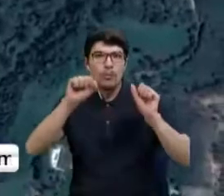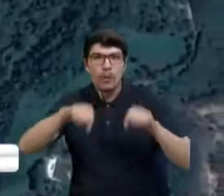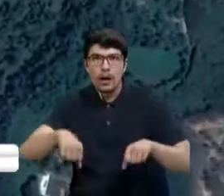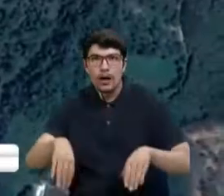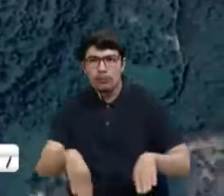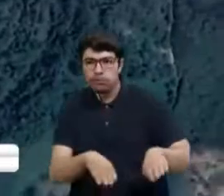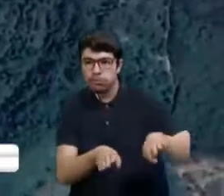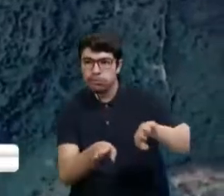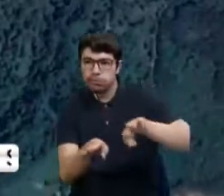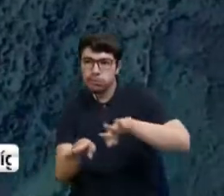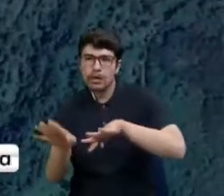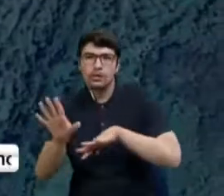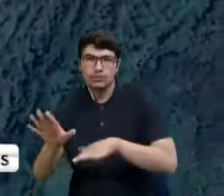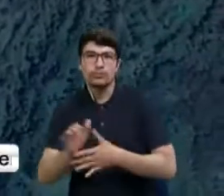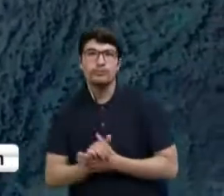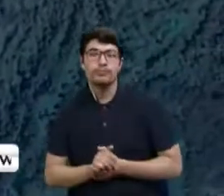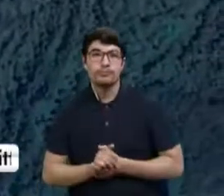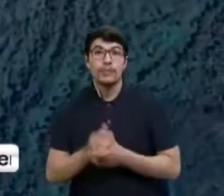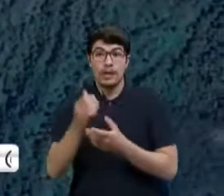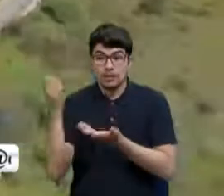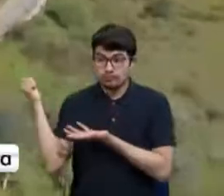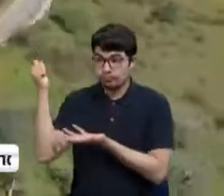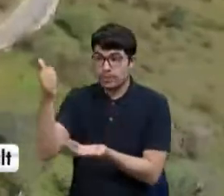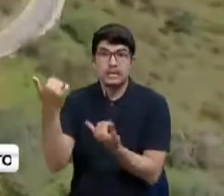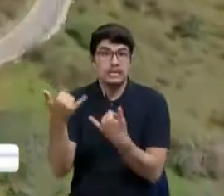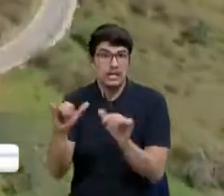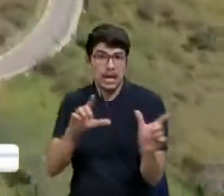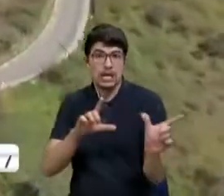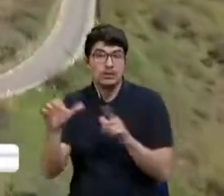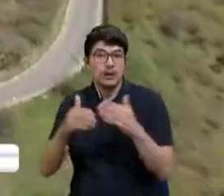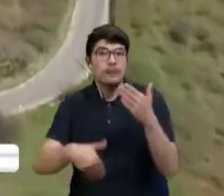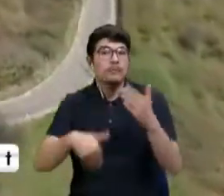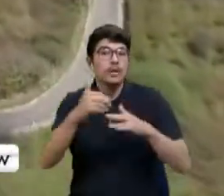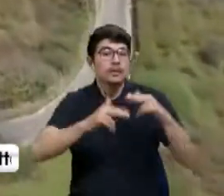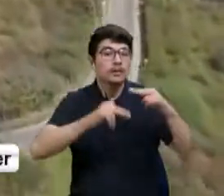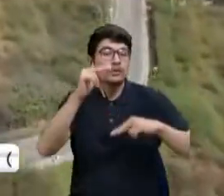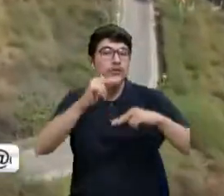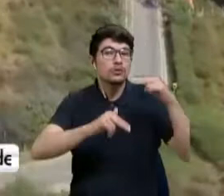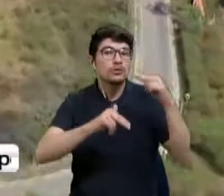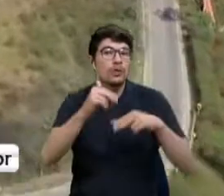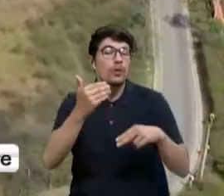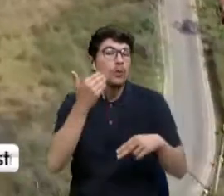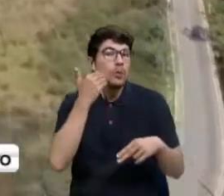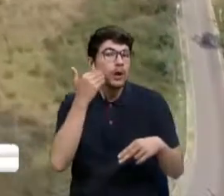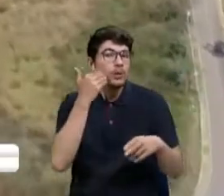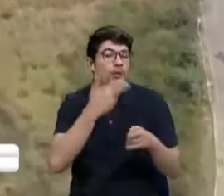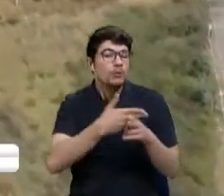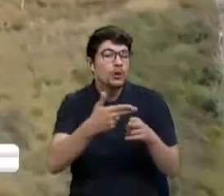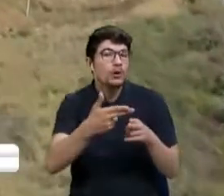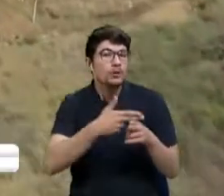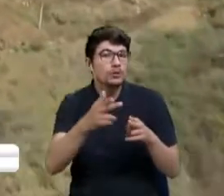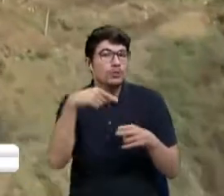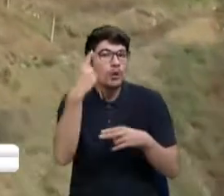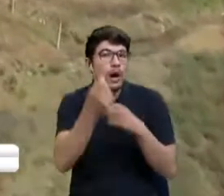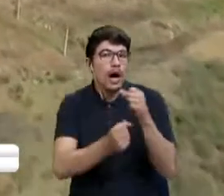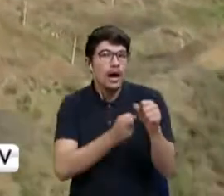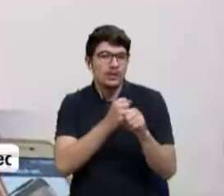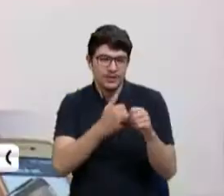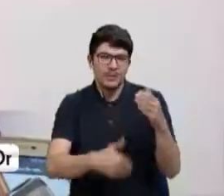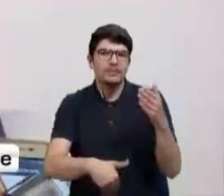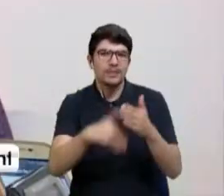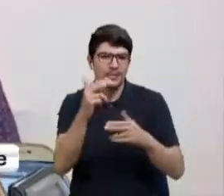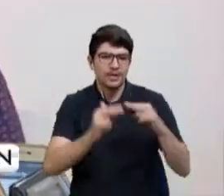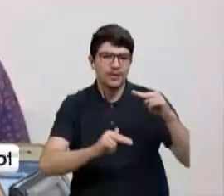esta rampa de frenado. Los recursos están garantizados y la obra iniciaría a ejecutarse a comienzos del próximo año. En